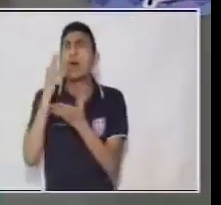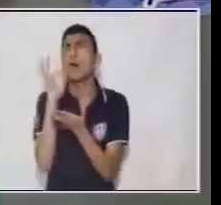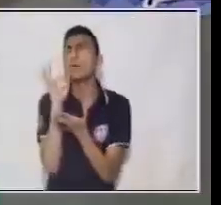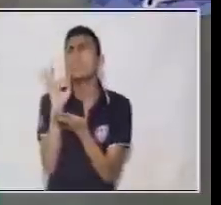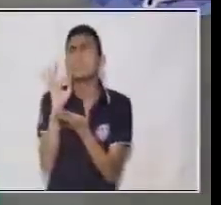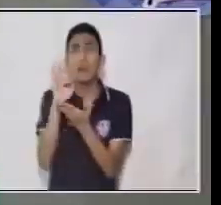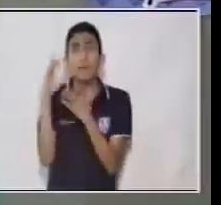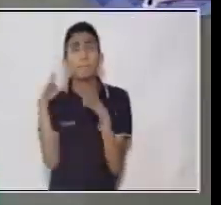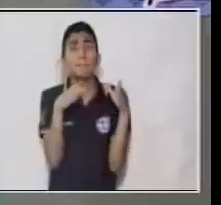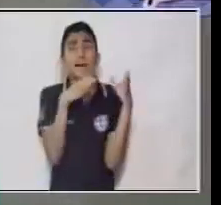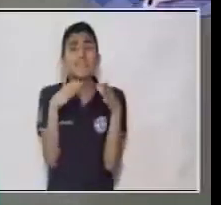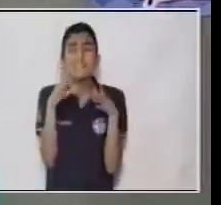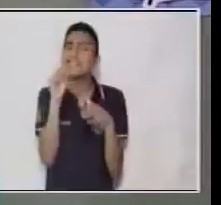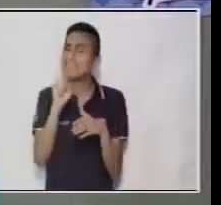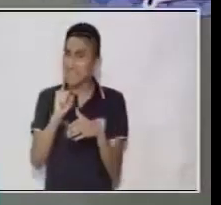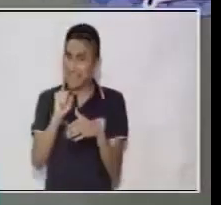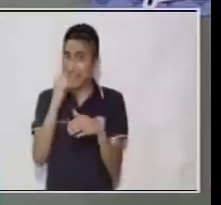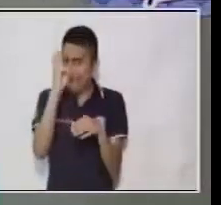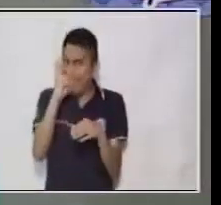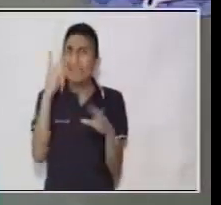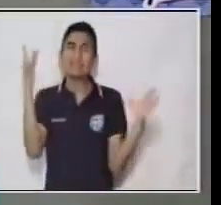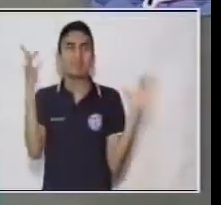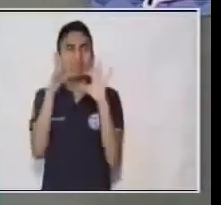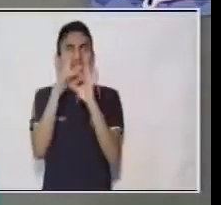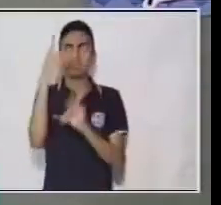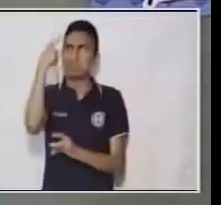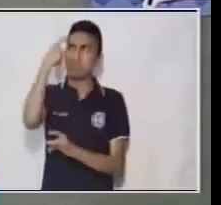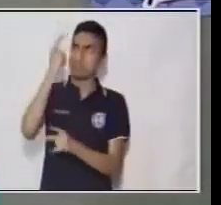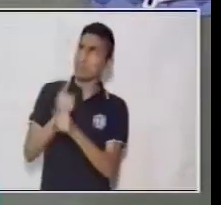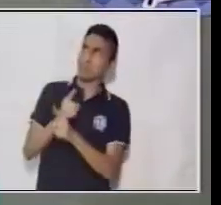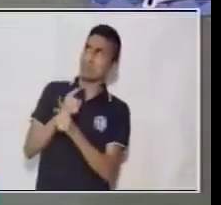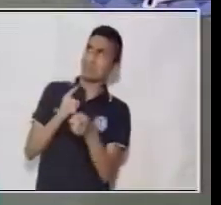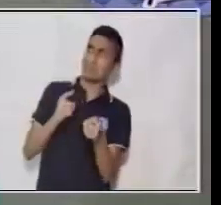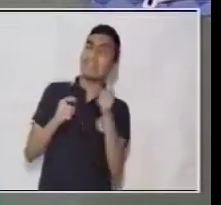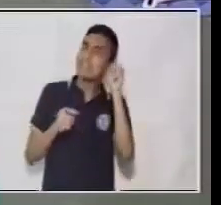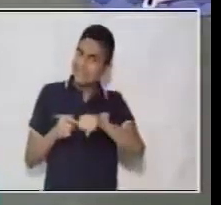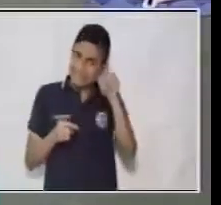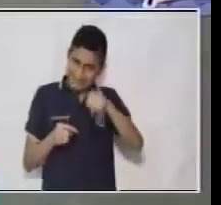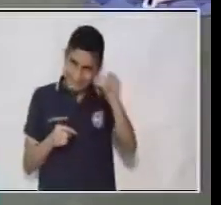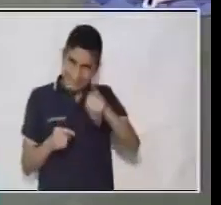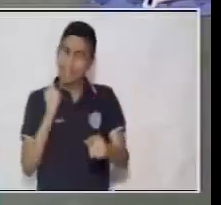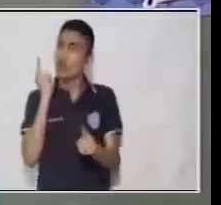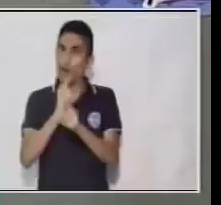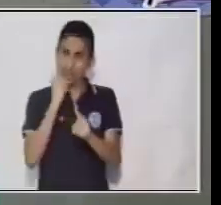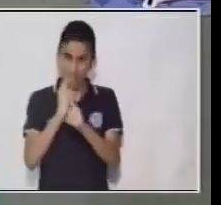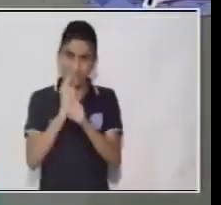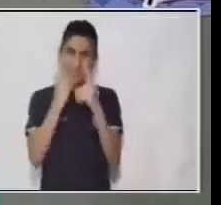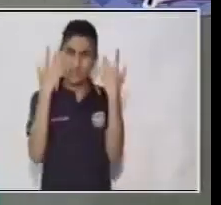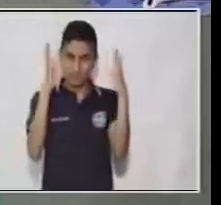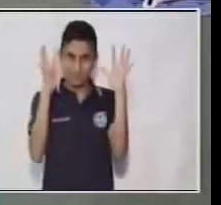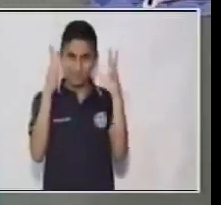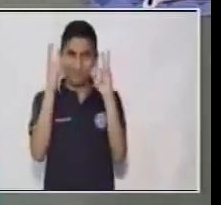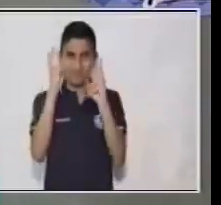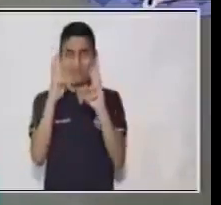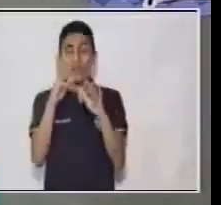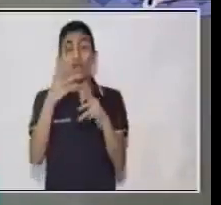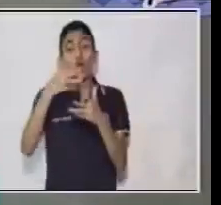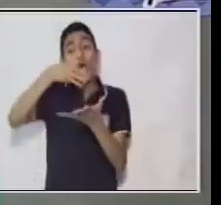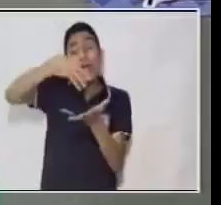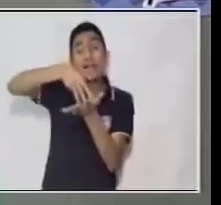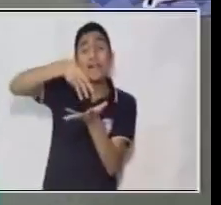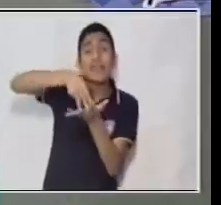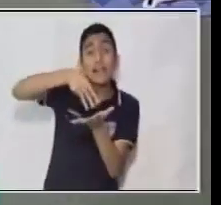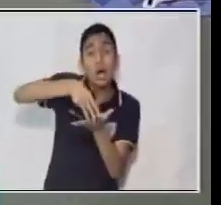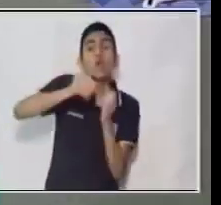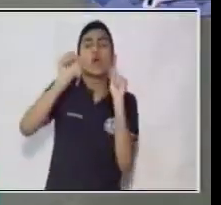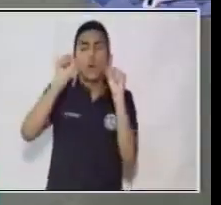delicioso pedazo de pastel. ¿Será correcto? Sí. Con el